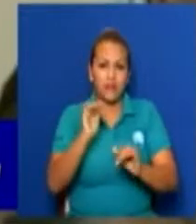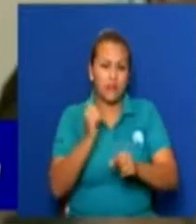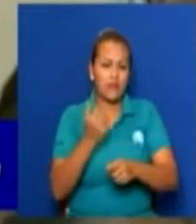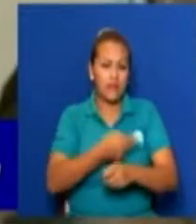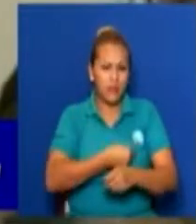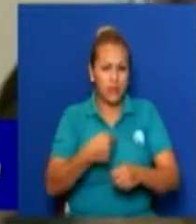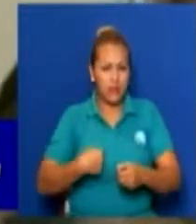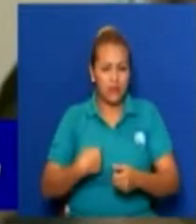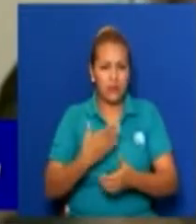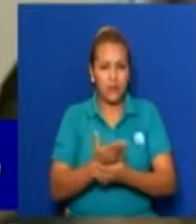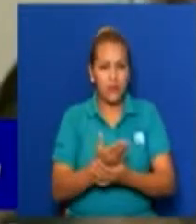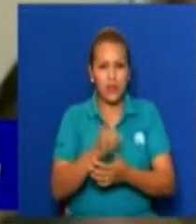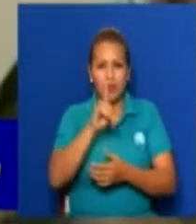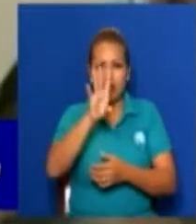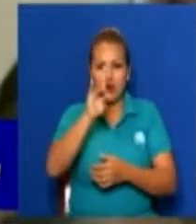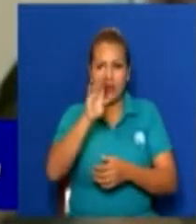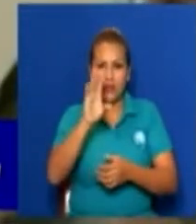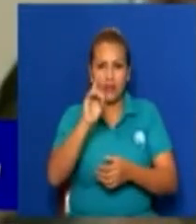14 de julio